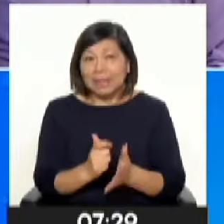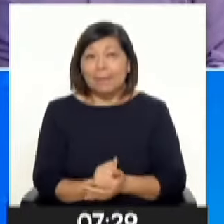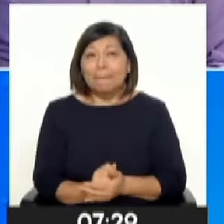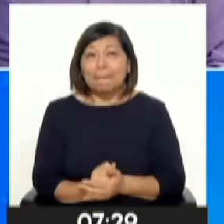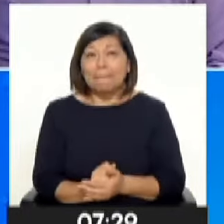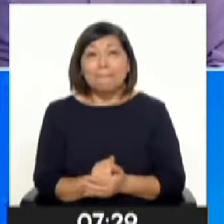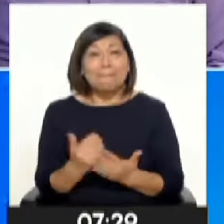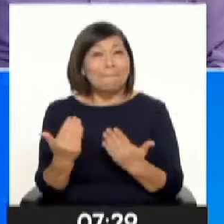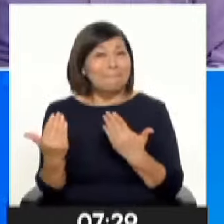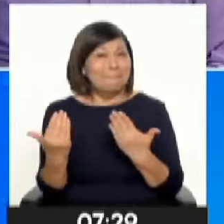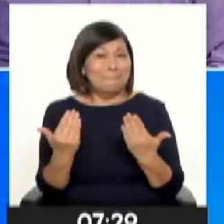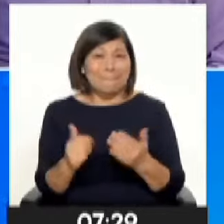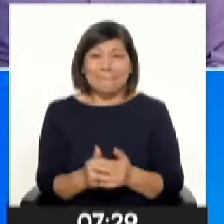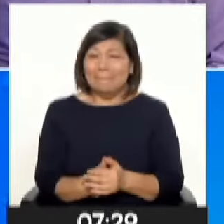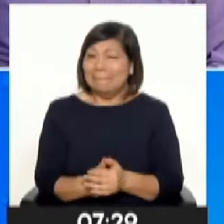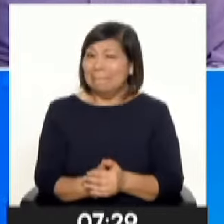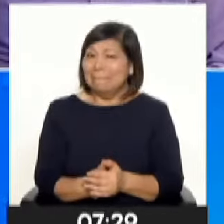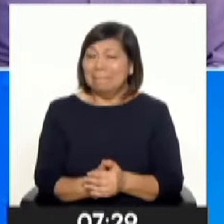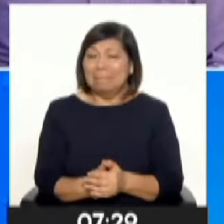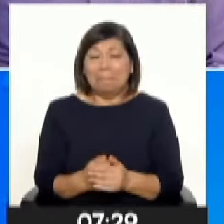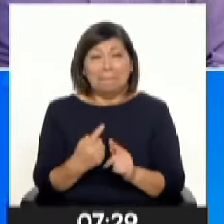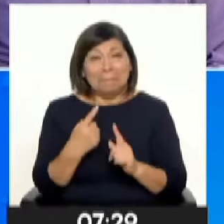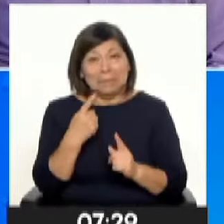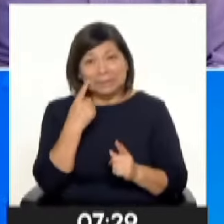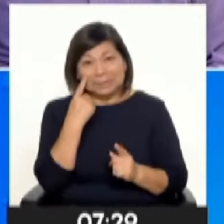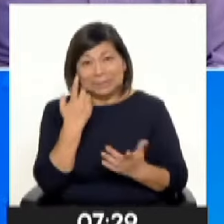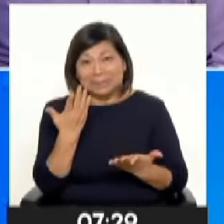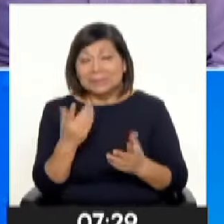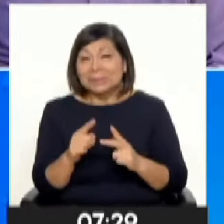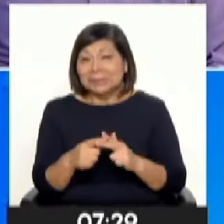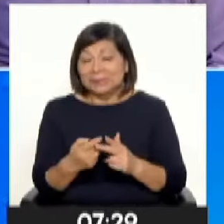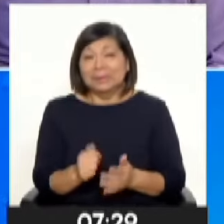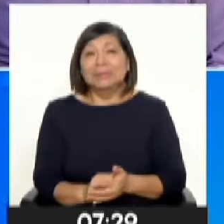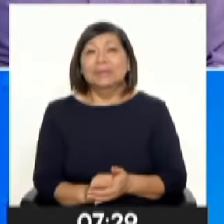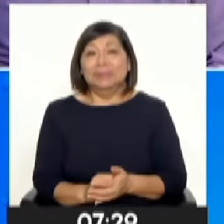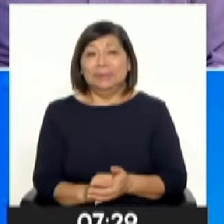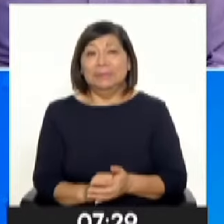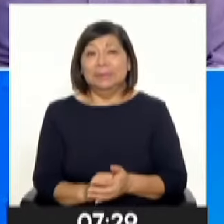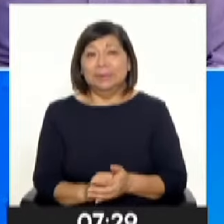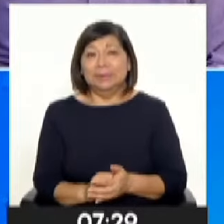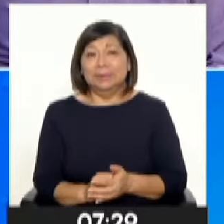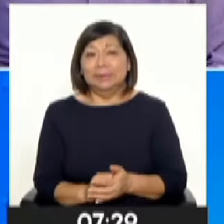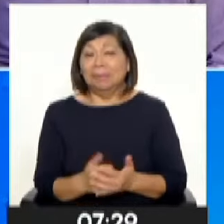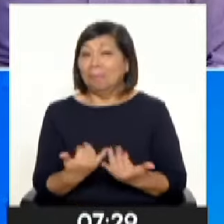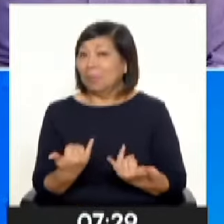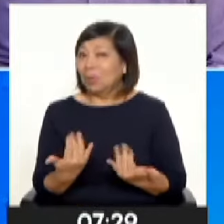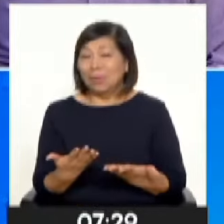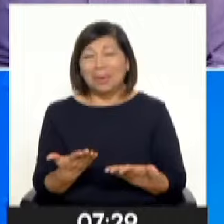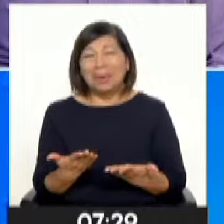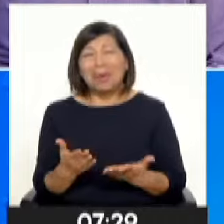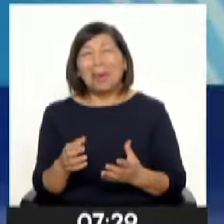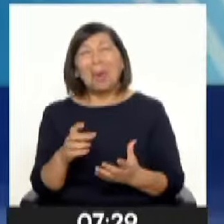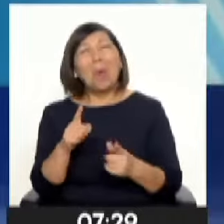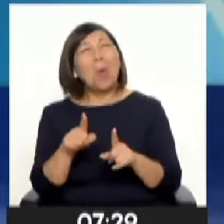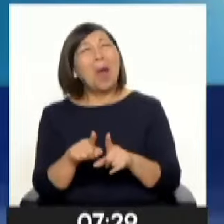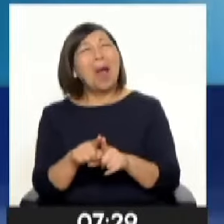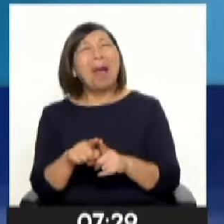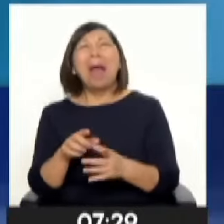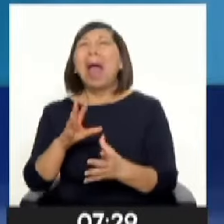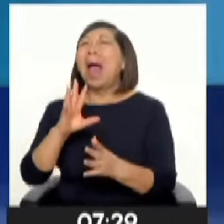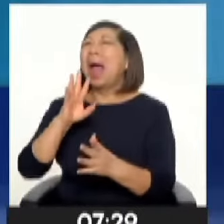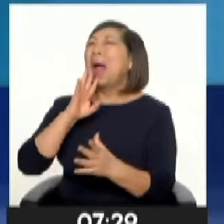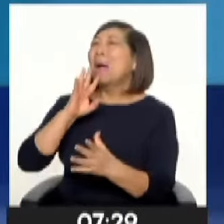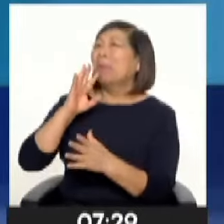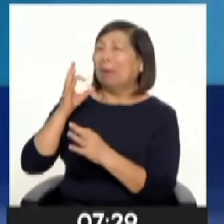En ambos extremos, llamar la atención, y me llamaba al inicio la atención que esto no debe politizarse, porque si